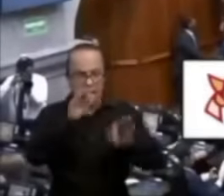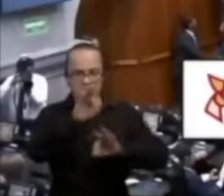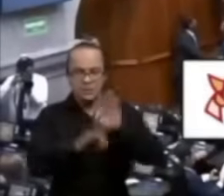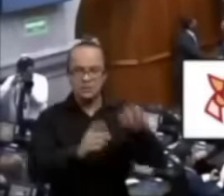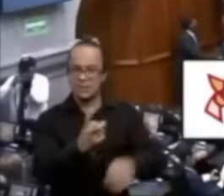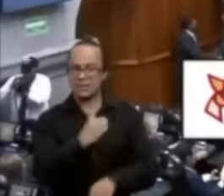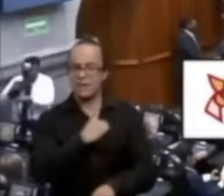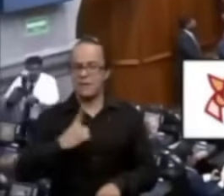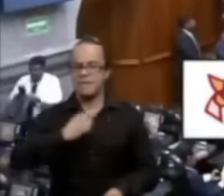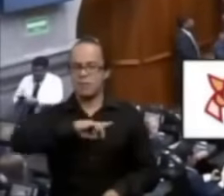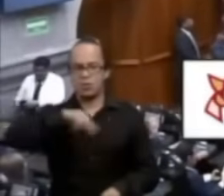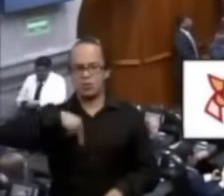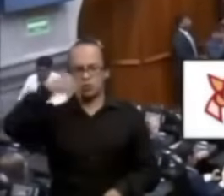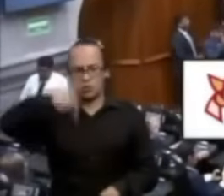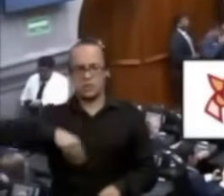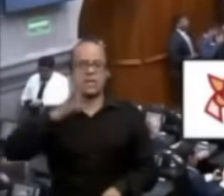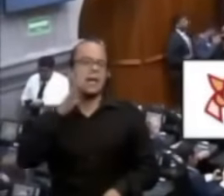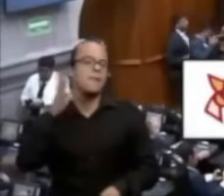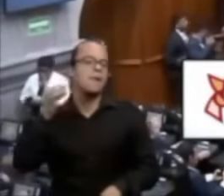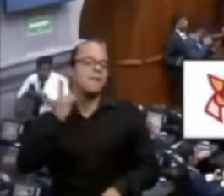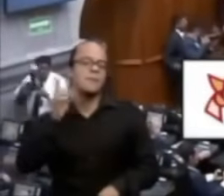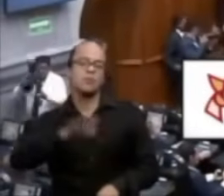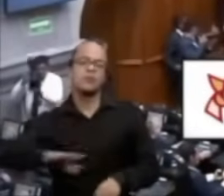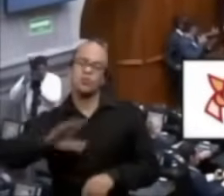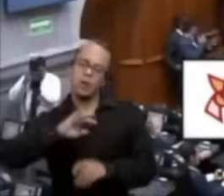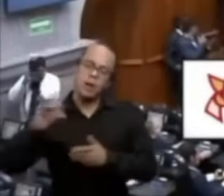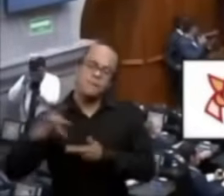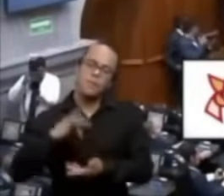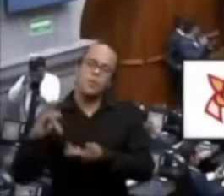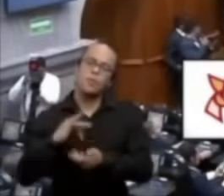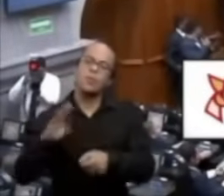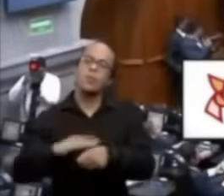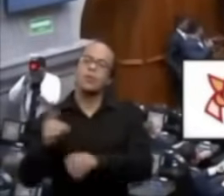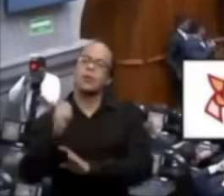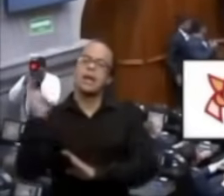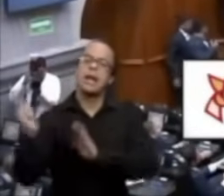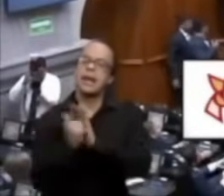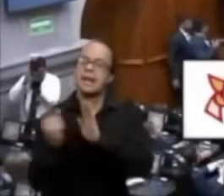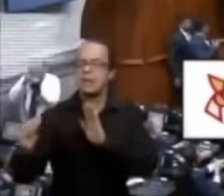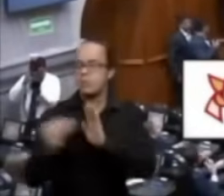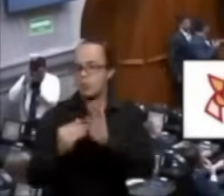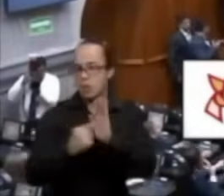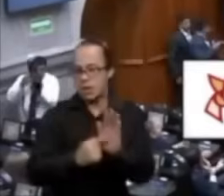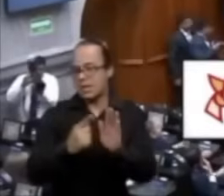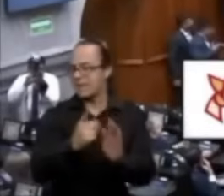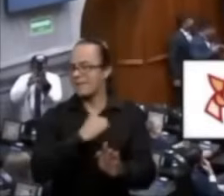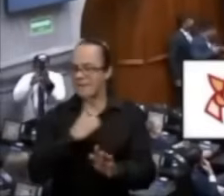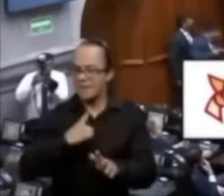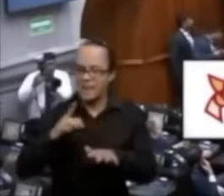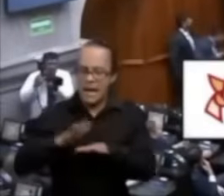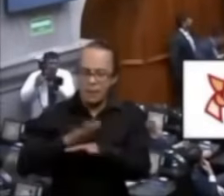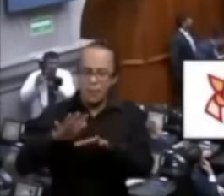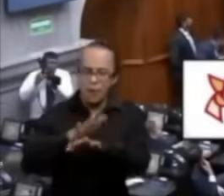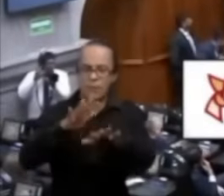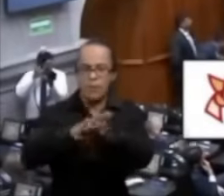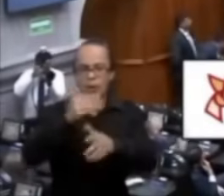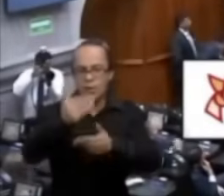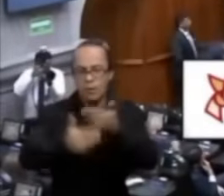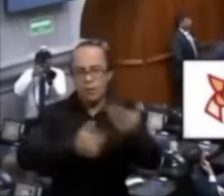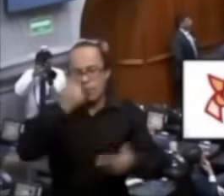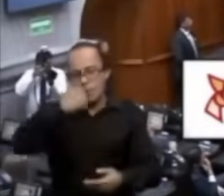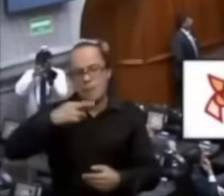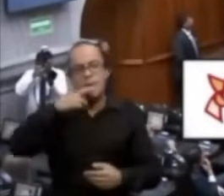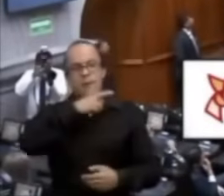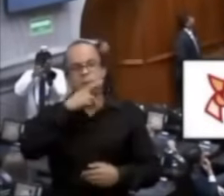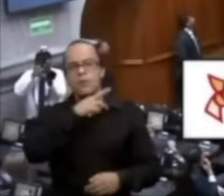Sé que la Cámara de Diputados va a ser de gran apoyo en reformas que se deben realizar para hacer más